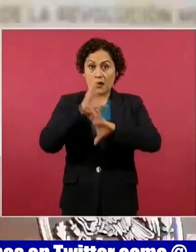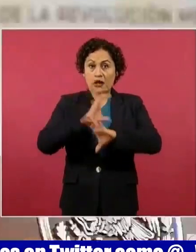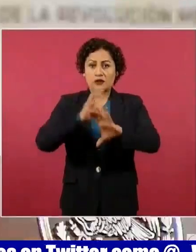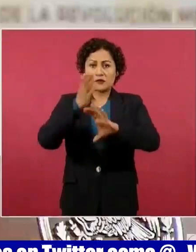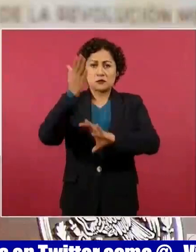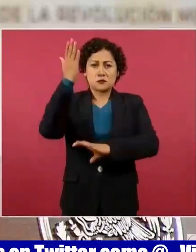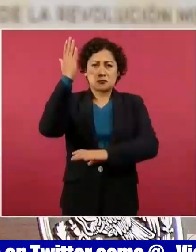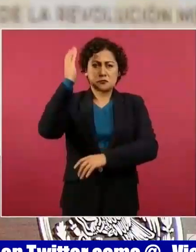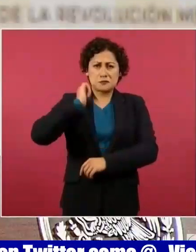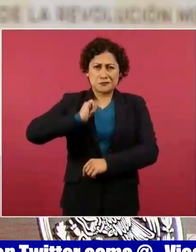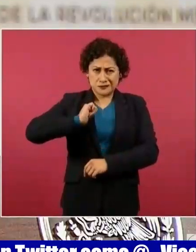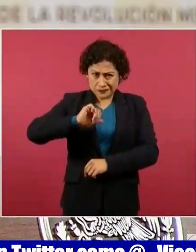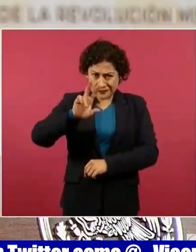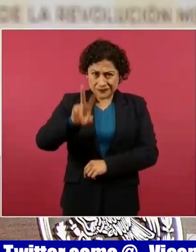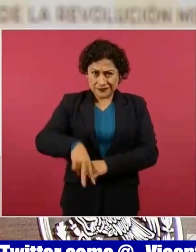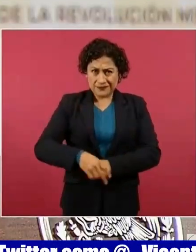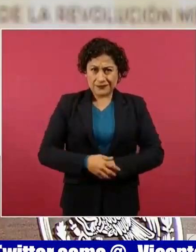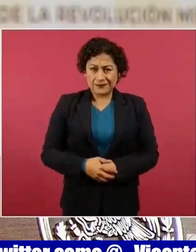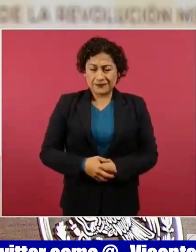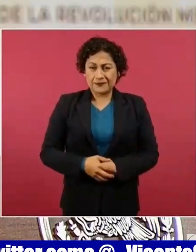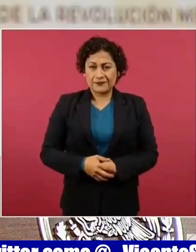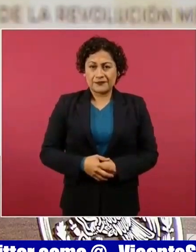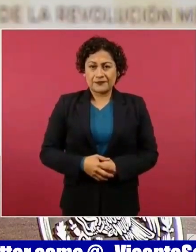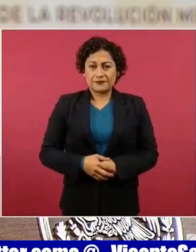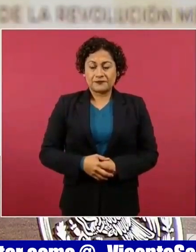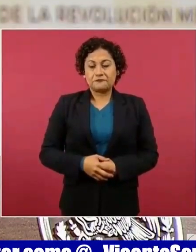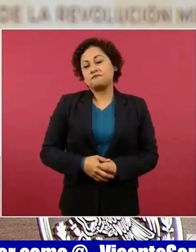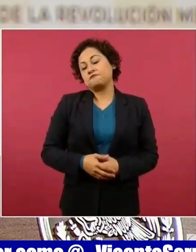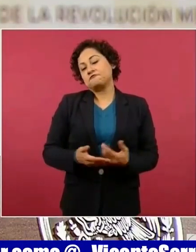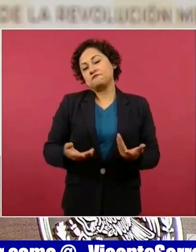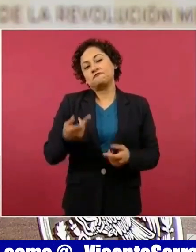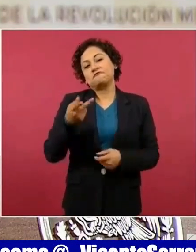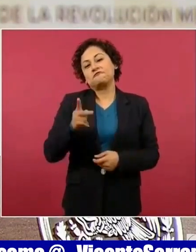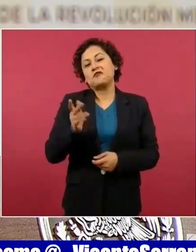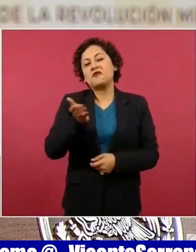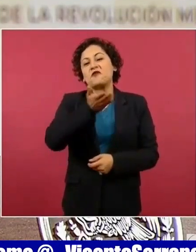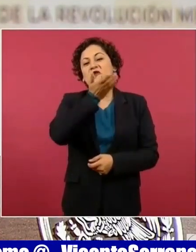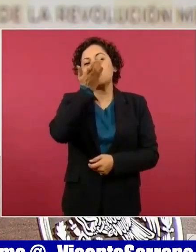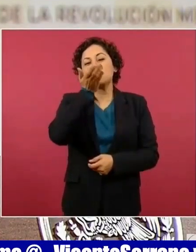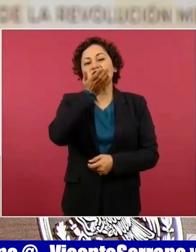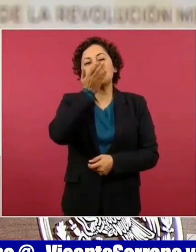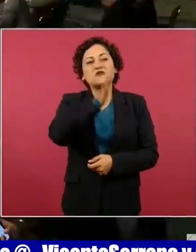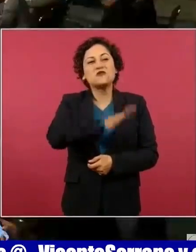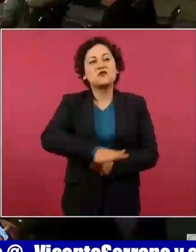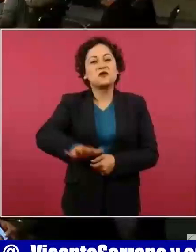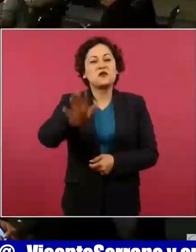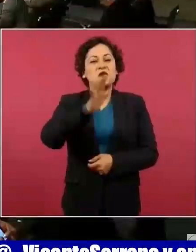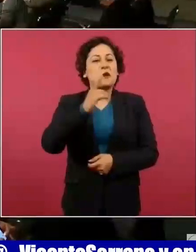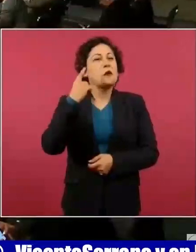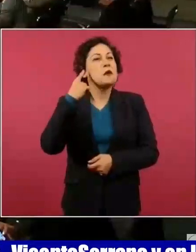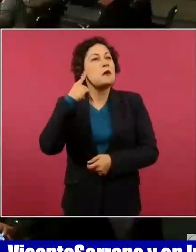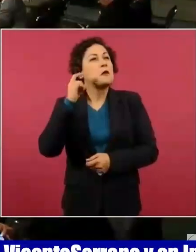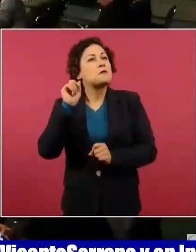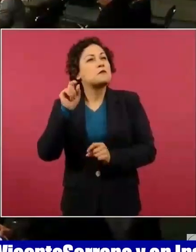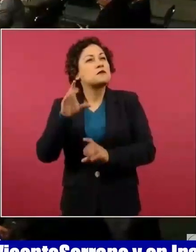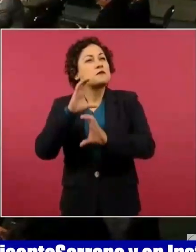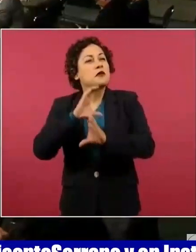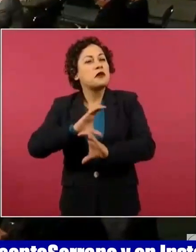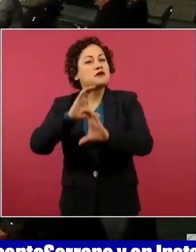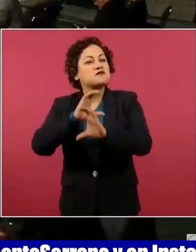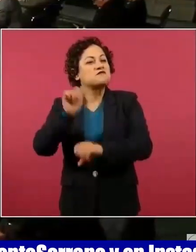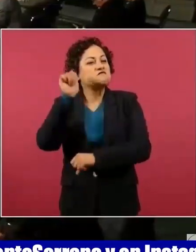Ájale, jalea, para que se dimensione lo que se tiene. Pero mencionó a Adán Augusto López, a